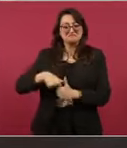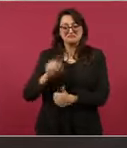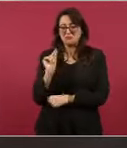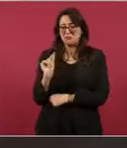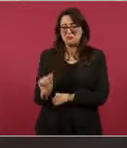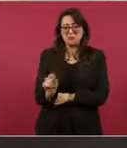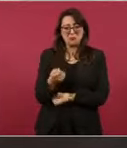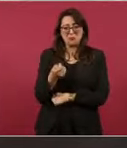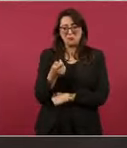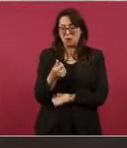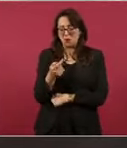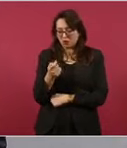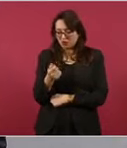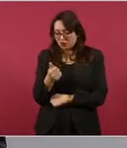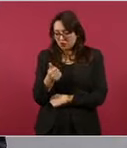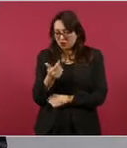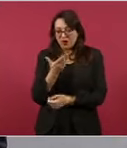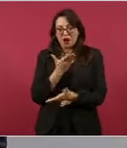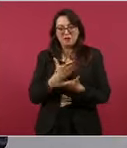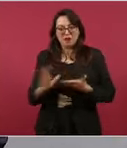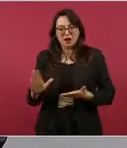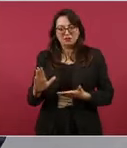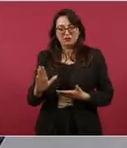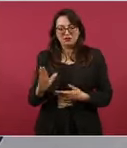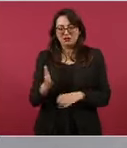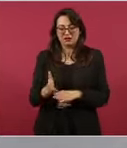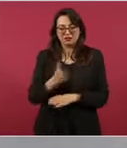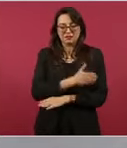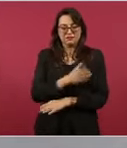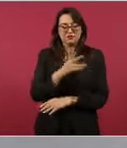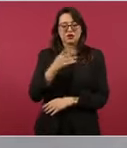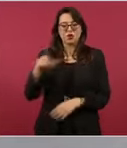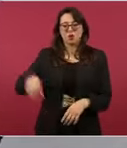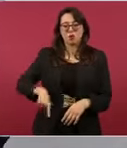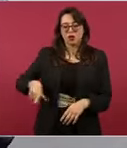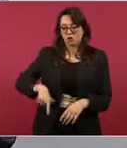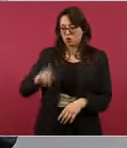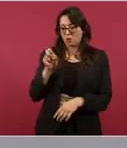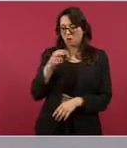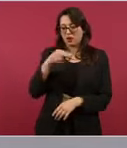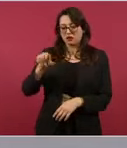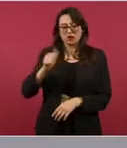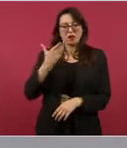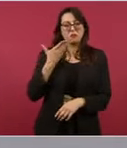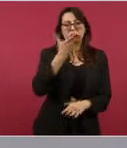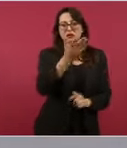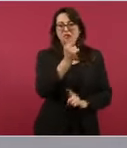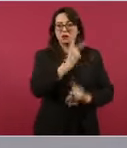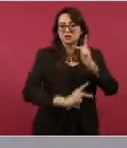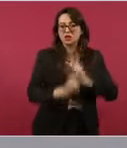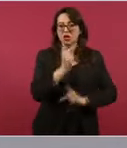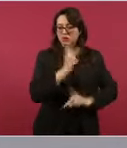que fue duplicada en el sexenio anterior. La instrucción del presidente fue